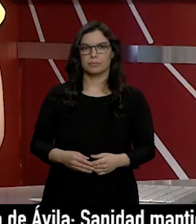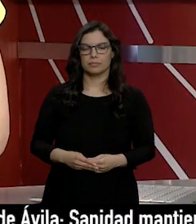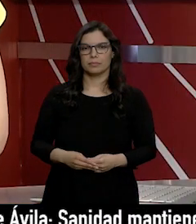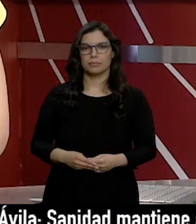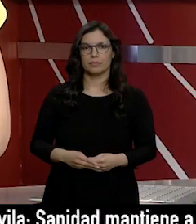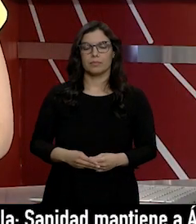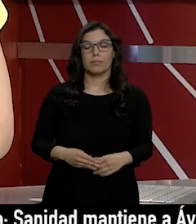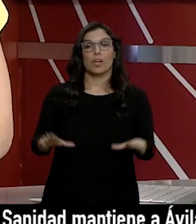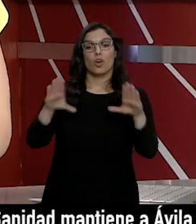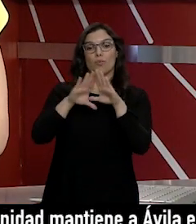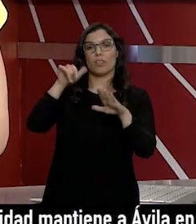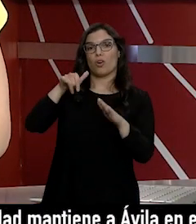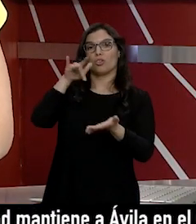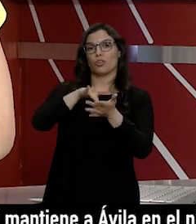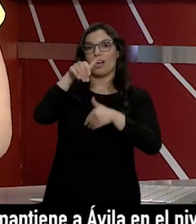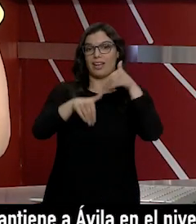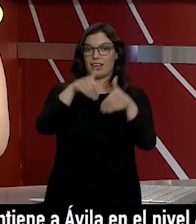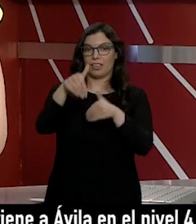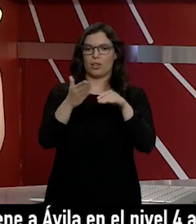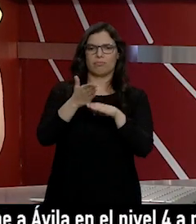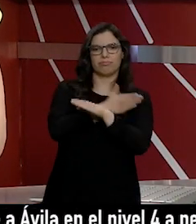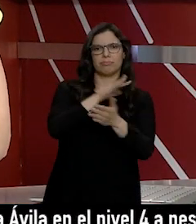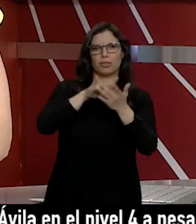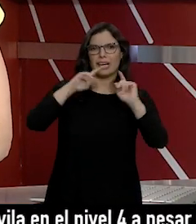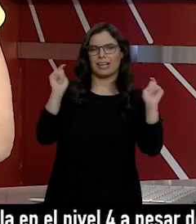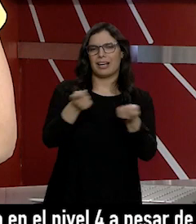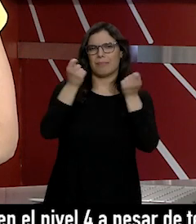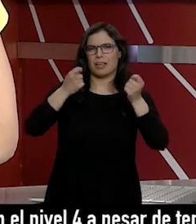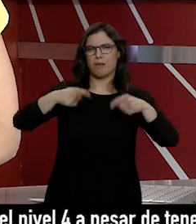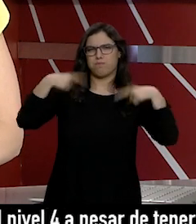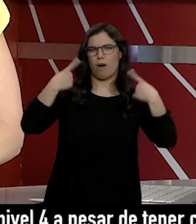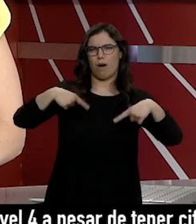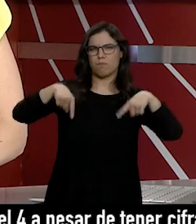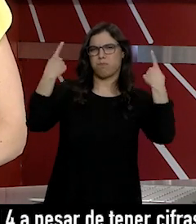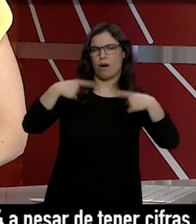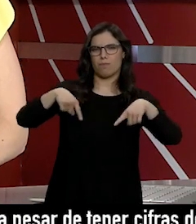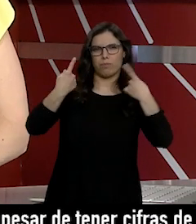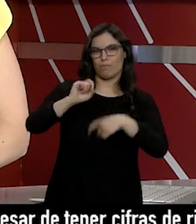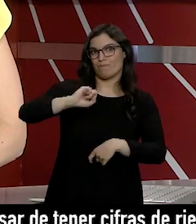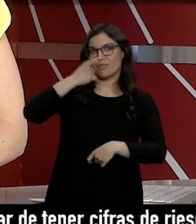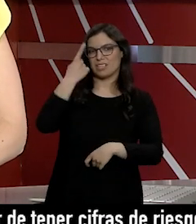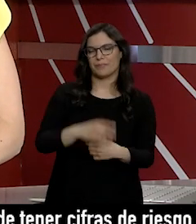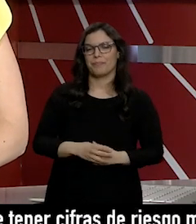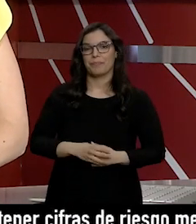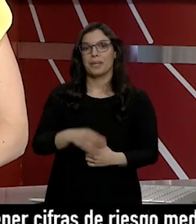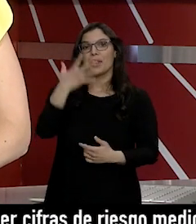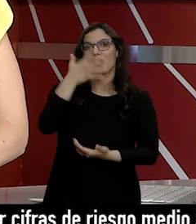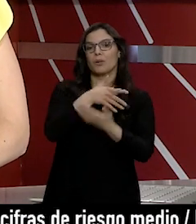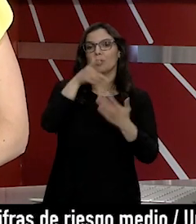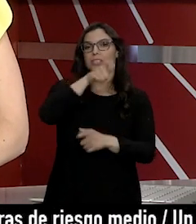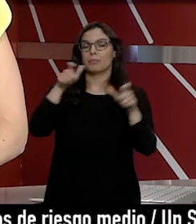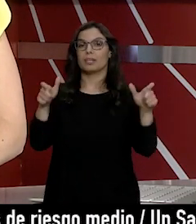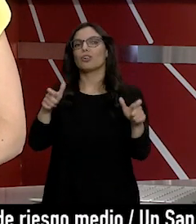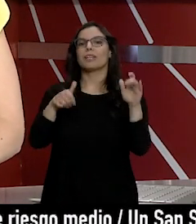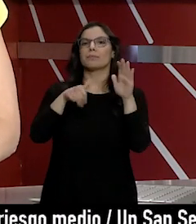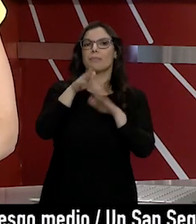La Comunidad de Madrid vota hoy tras una de las campañas más polarizadas que se recuerdan. Más de 5 millones de madrileños